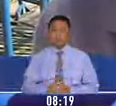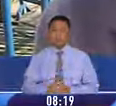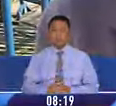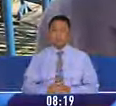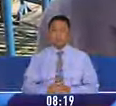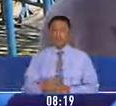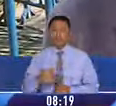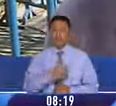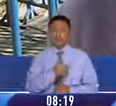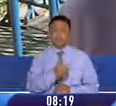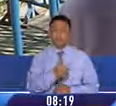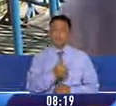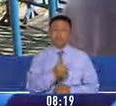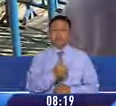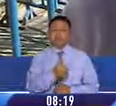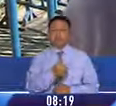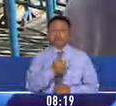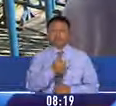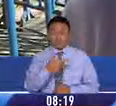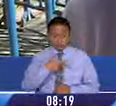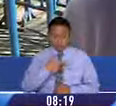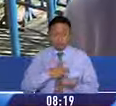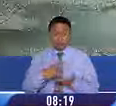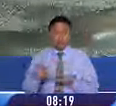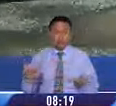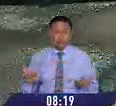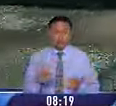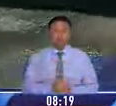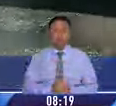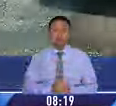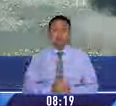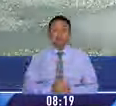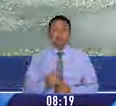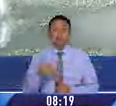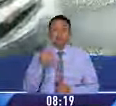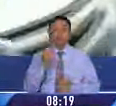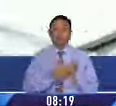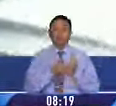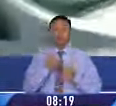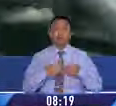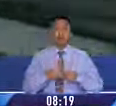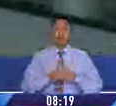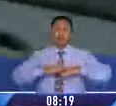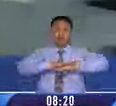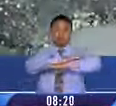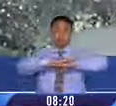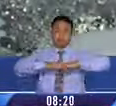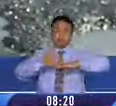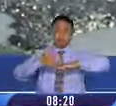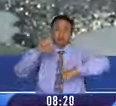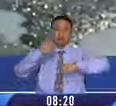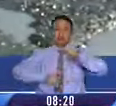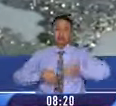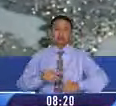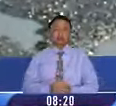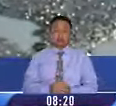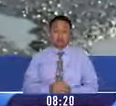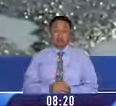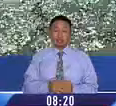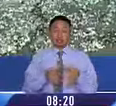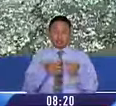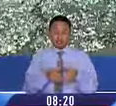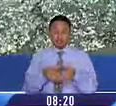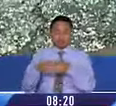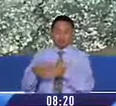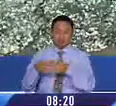Entonces, no, así no tiene que ser. Y eso cobran al pueblo, pues. Un problema que ha generado el deterioro de la calzada. Grandes y enormes baches